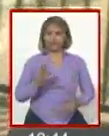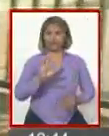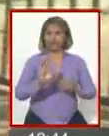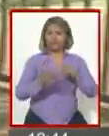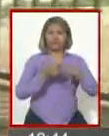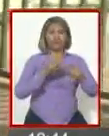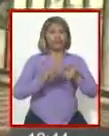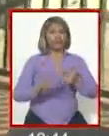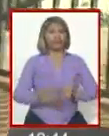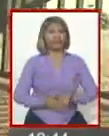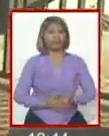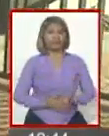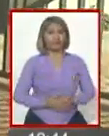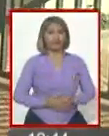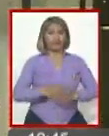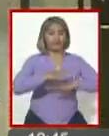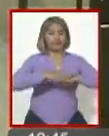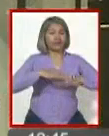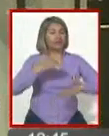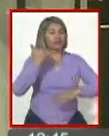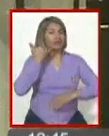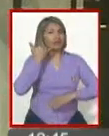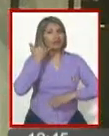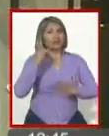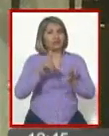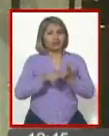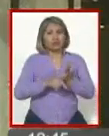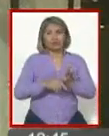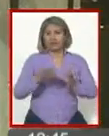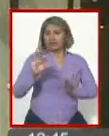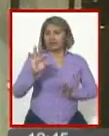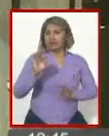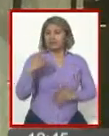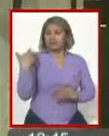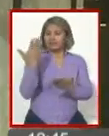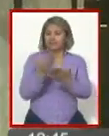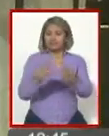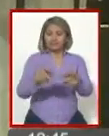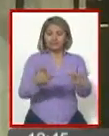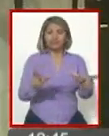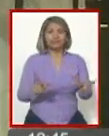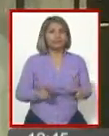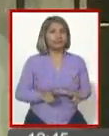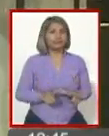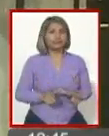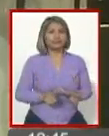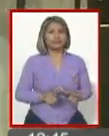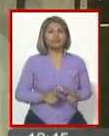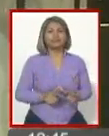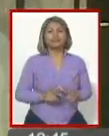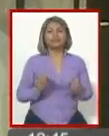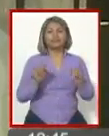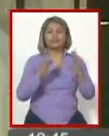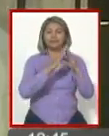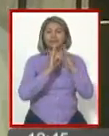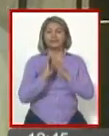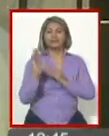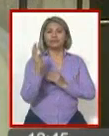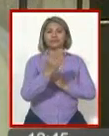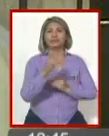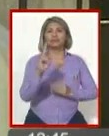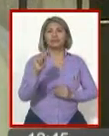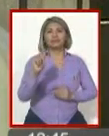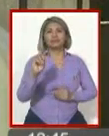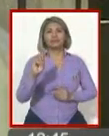su mismo colega. Al llamado de la central, la patrulla NB9, se constituyó en el condominio Colinas del